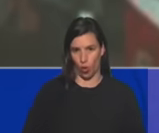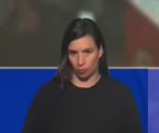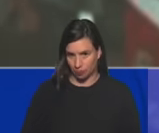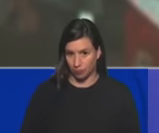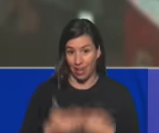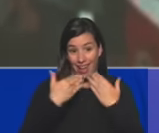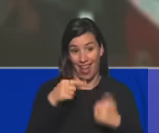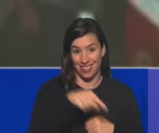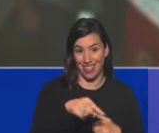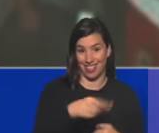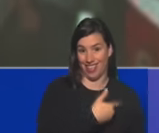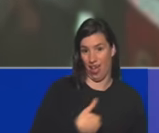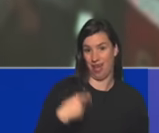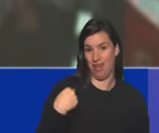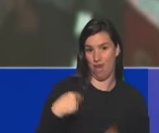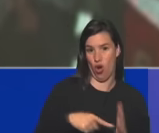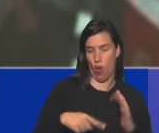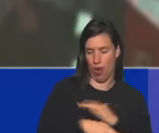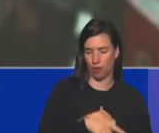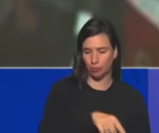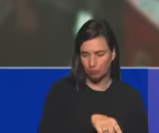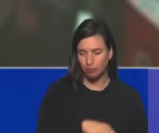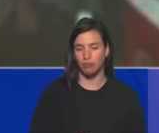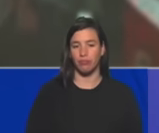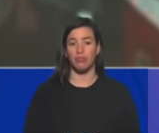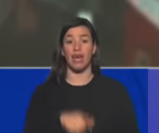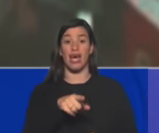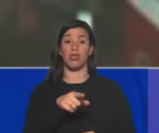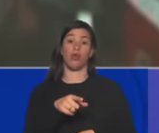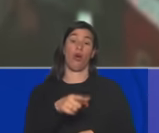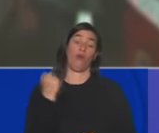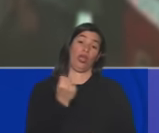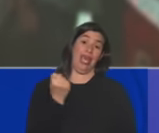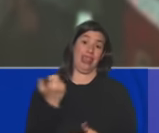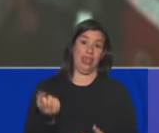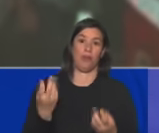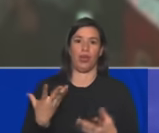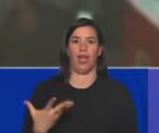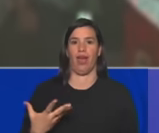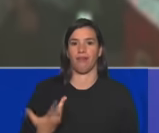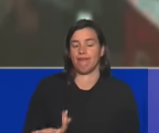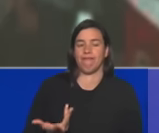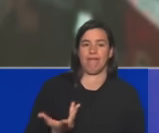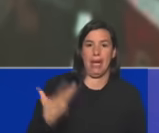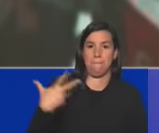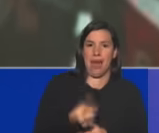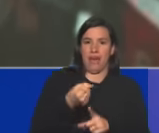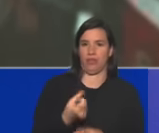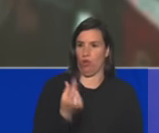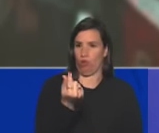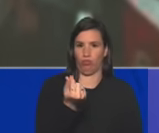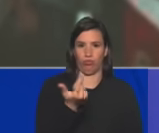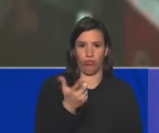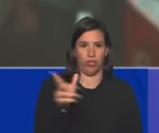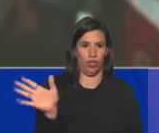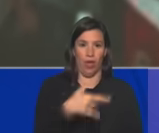si no iba a tener un impacto en el bolsillo tanto de los trabajadores de la Ciudad Autónoma de Buenos Aires como de aquellas